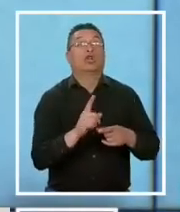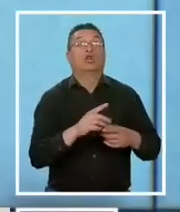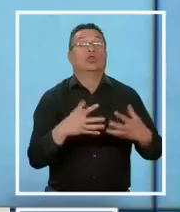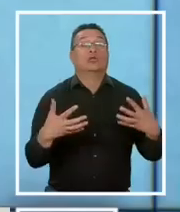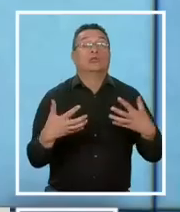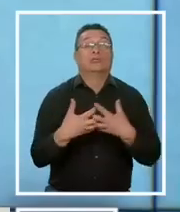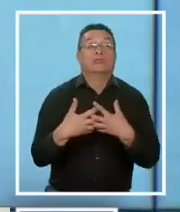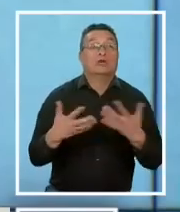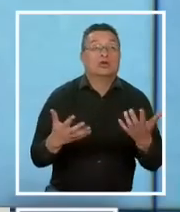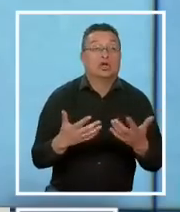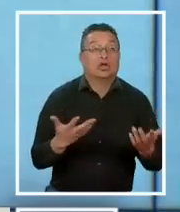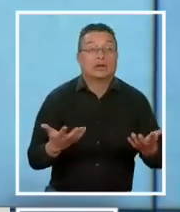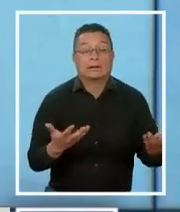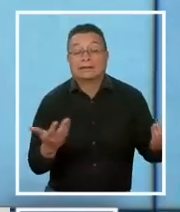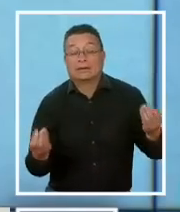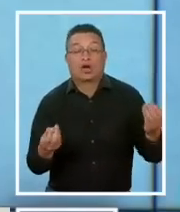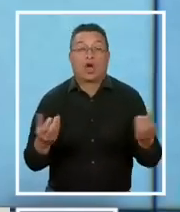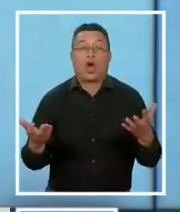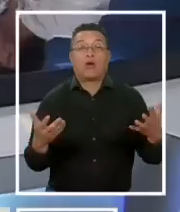patea